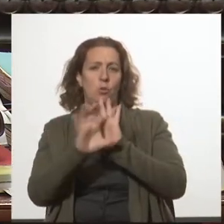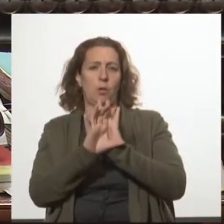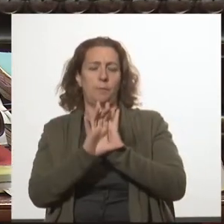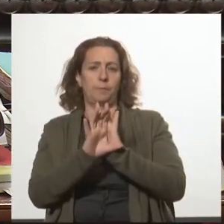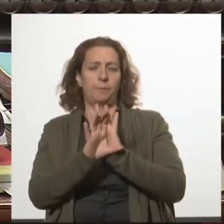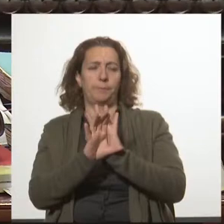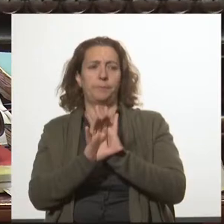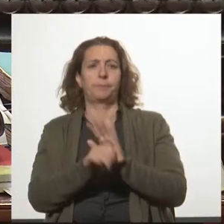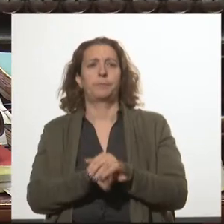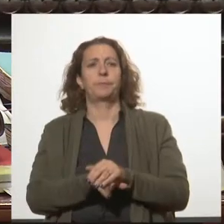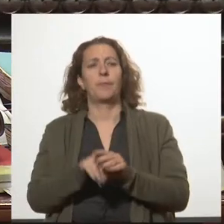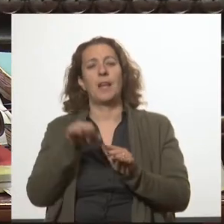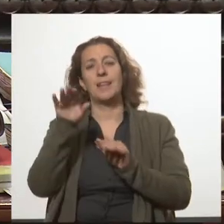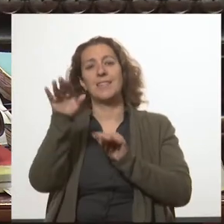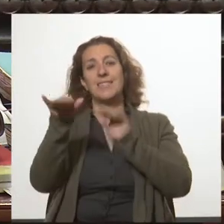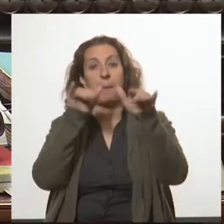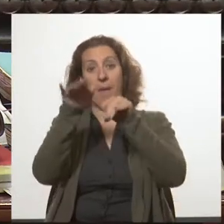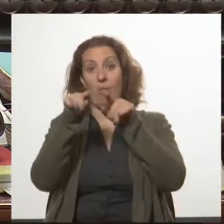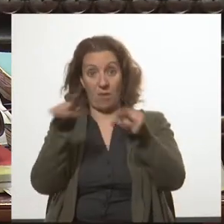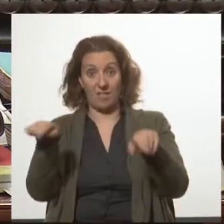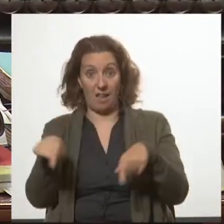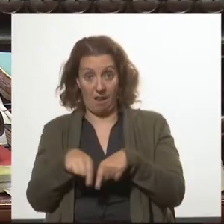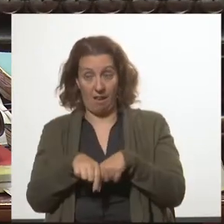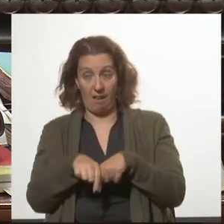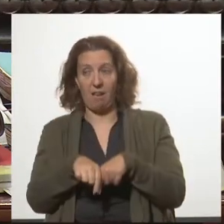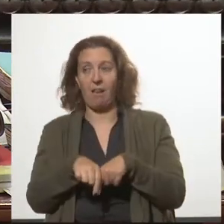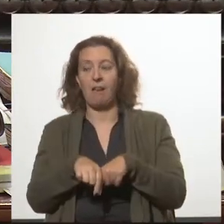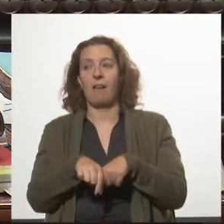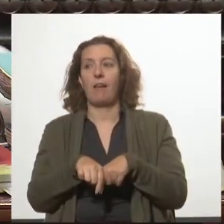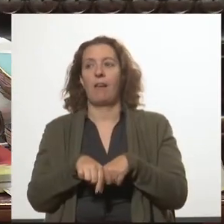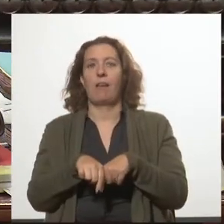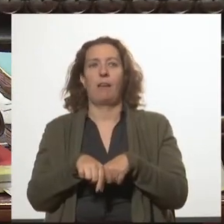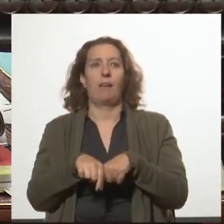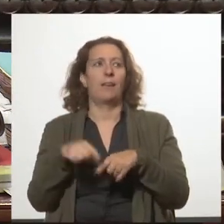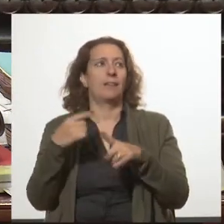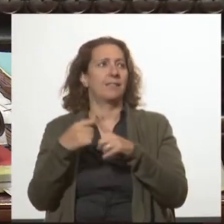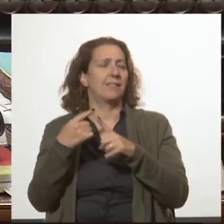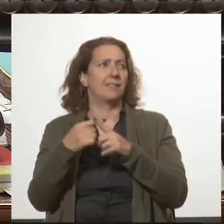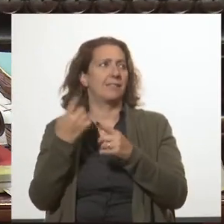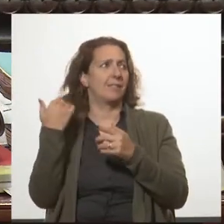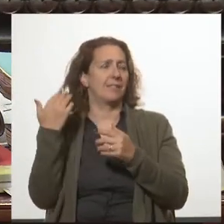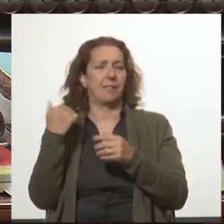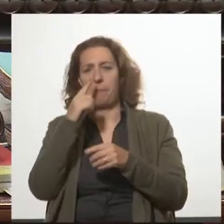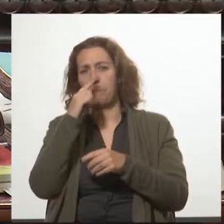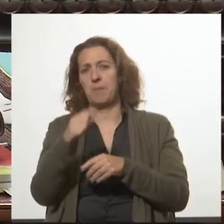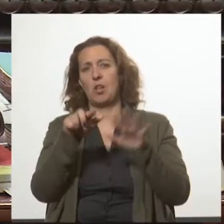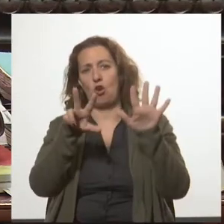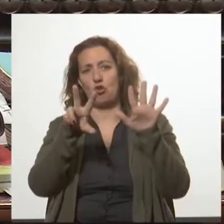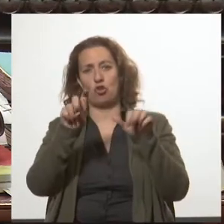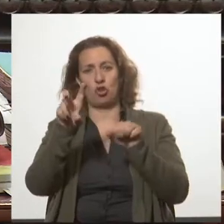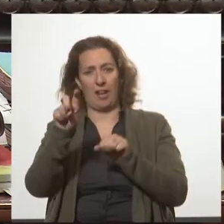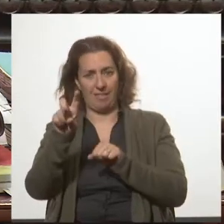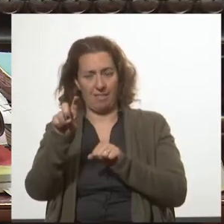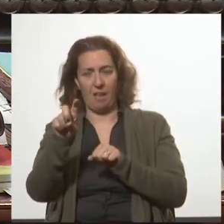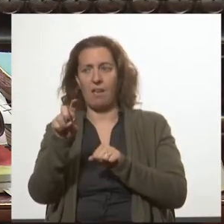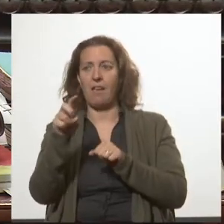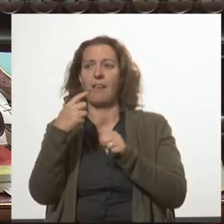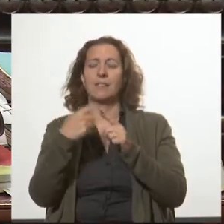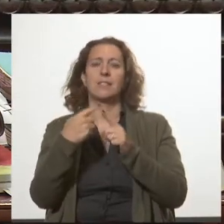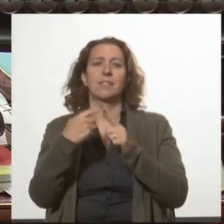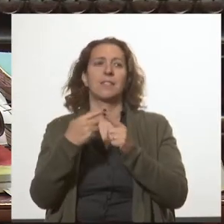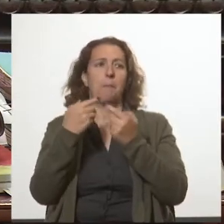el llamado a sala existe de hecho se discutía desde 1830 existe por lo menos